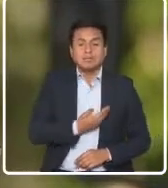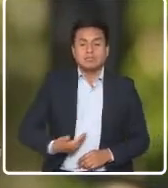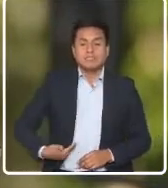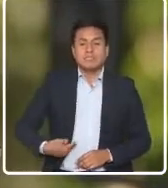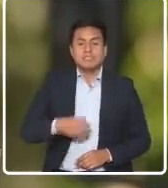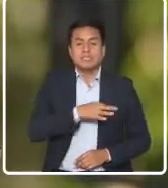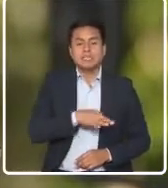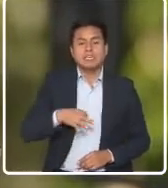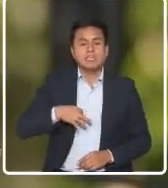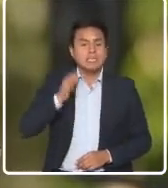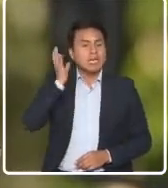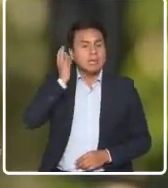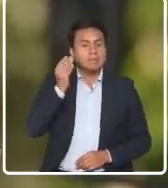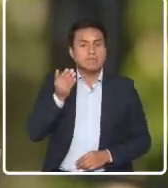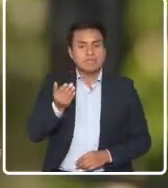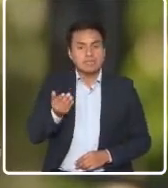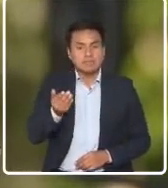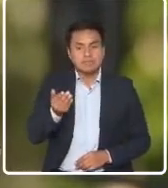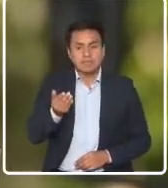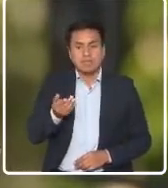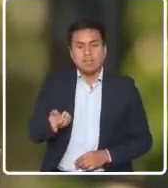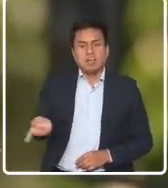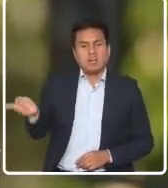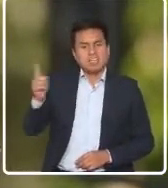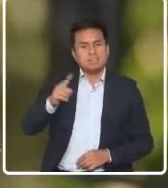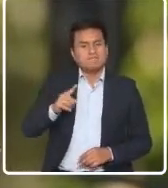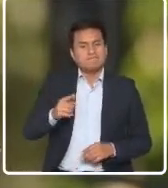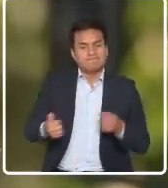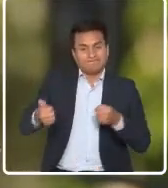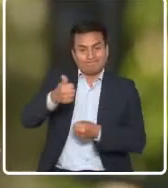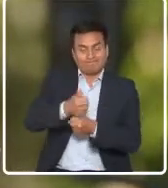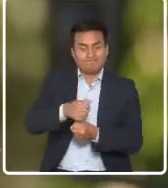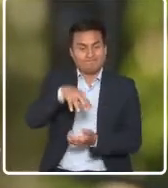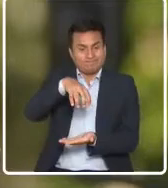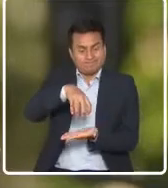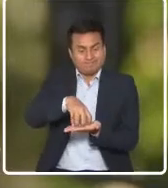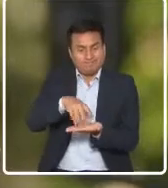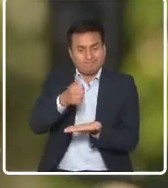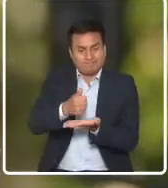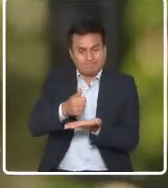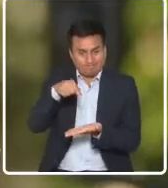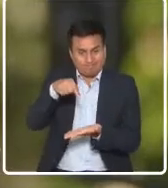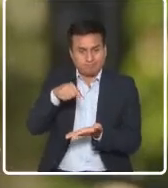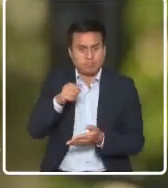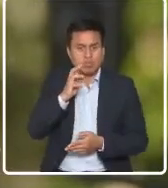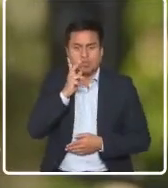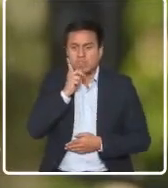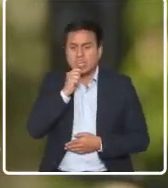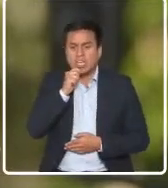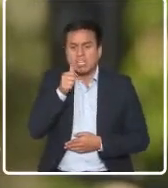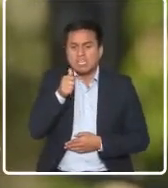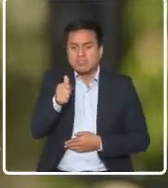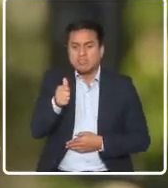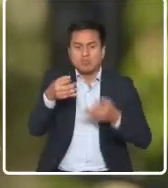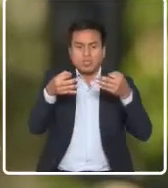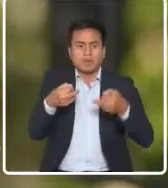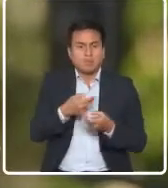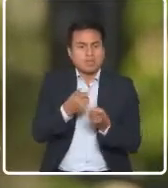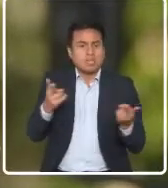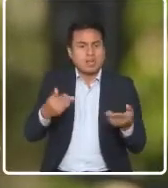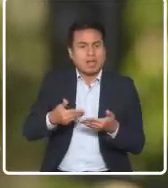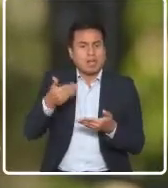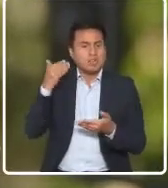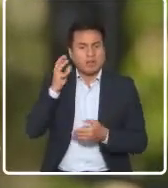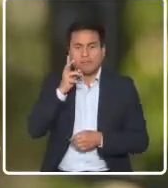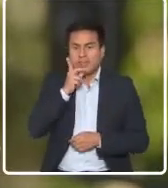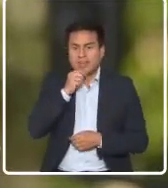presidente, ministra, cuando llegamos a esta administración local, no había ni siquiera una dirección de seguridad pública.